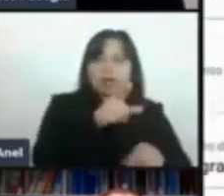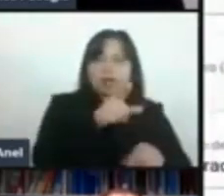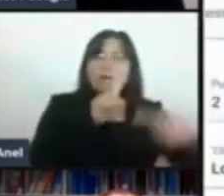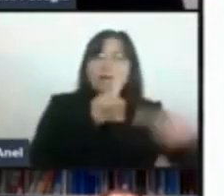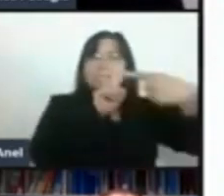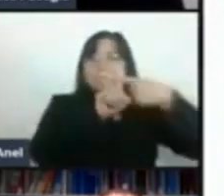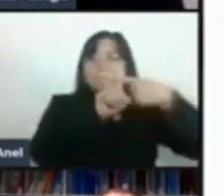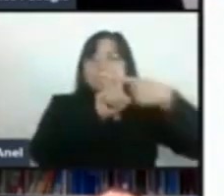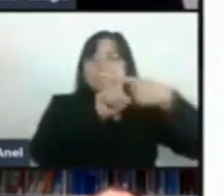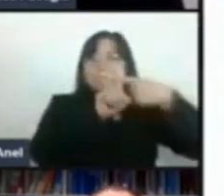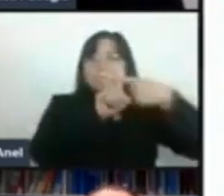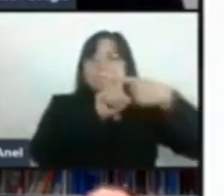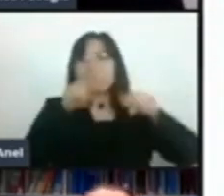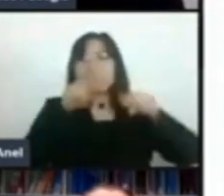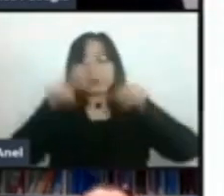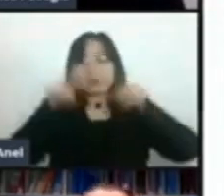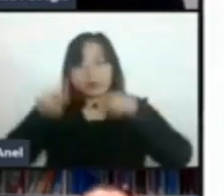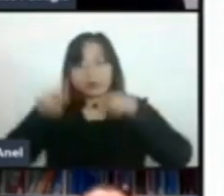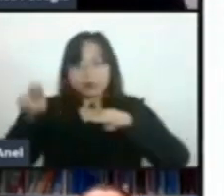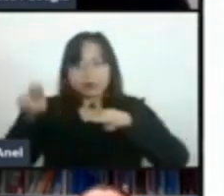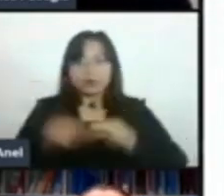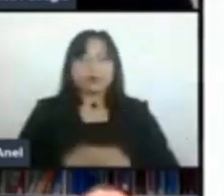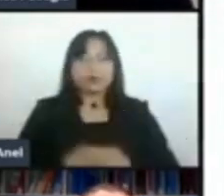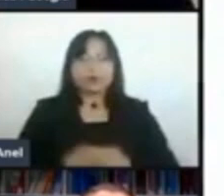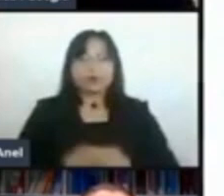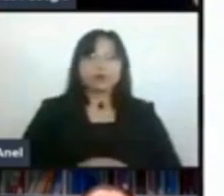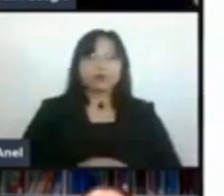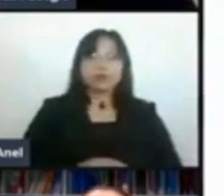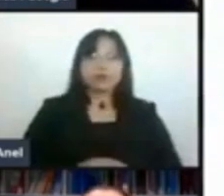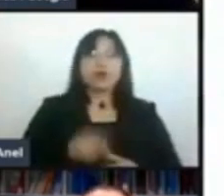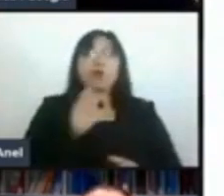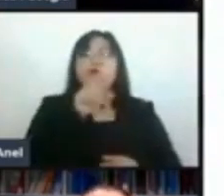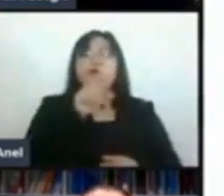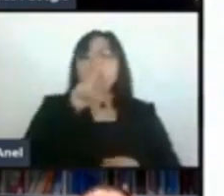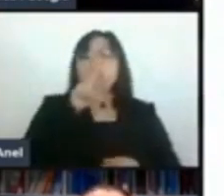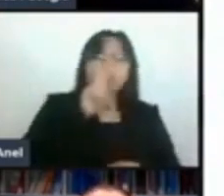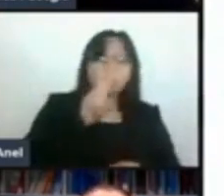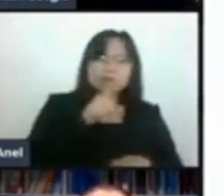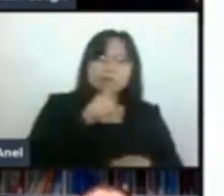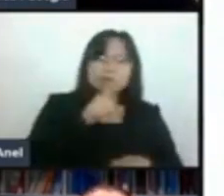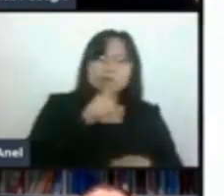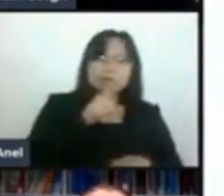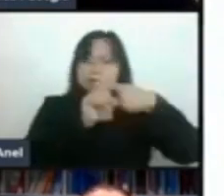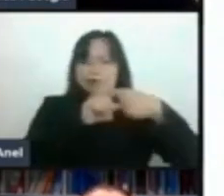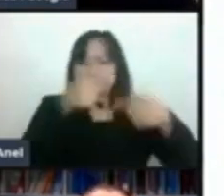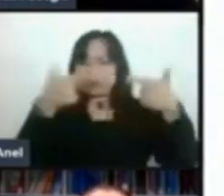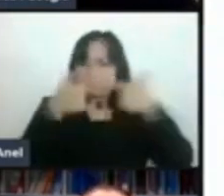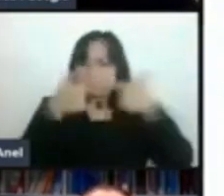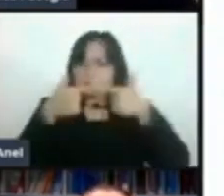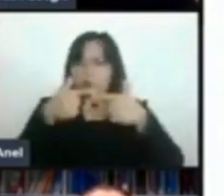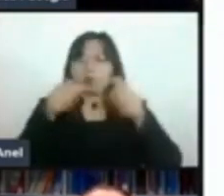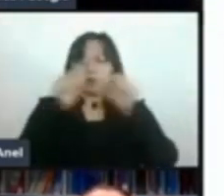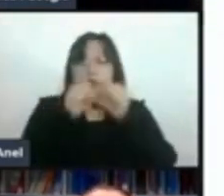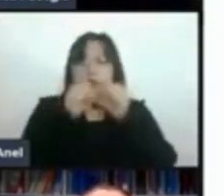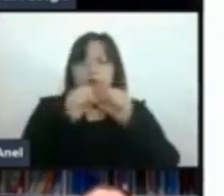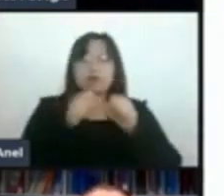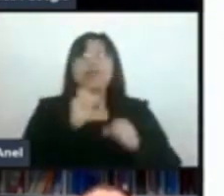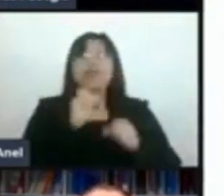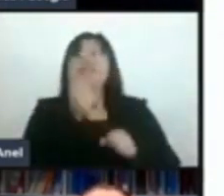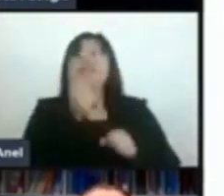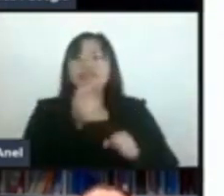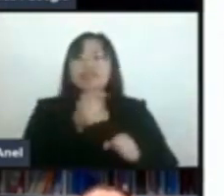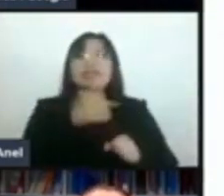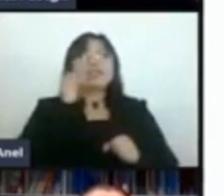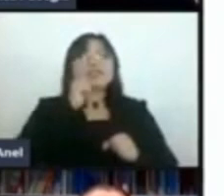un receso escolar para los docentes que va del 22 de junio al 17 de julio mientras que para los alumnos será de este 8 de junio